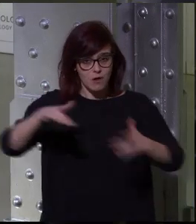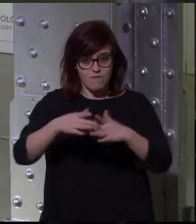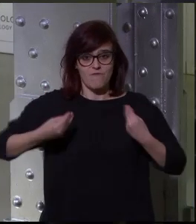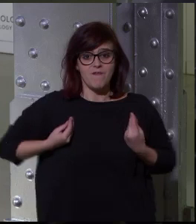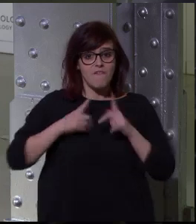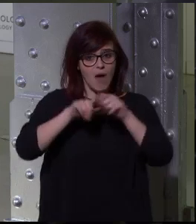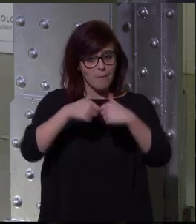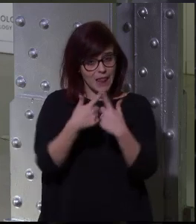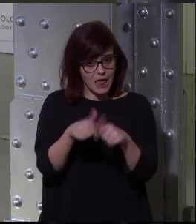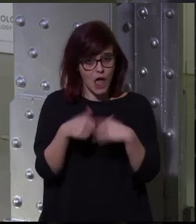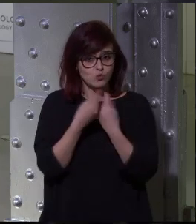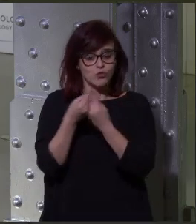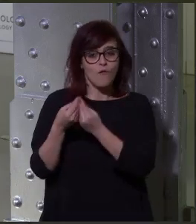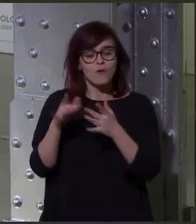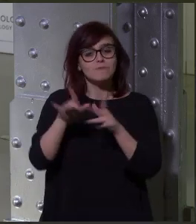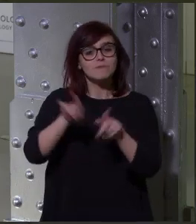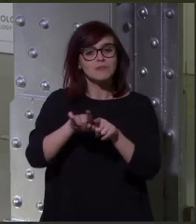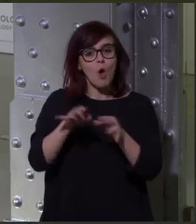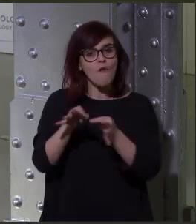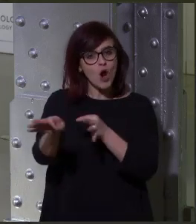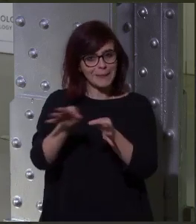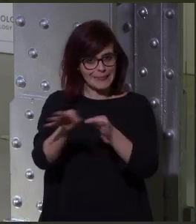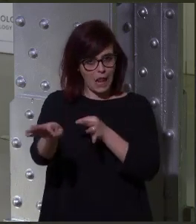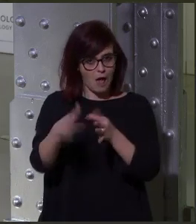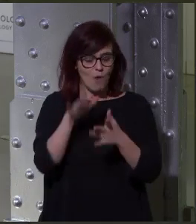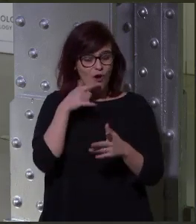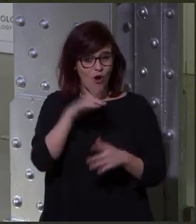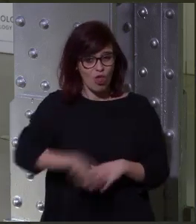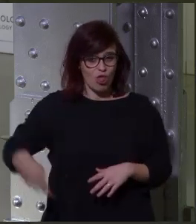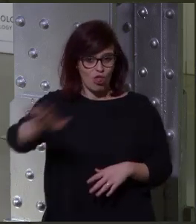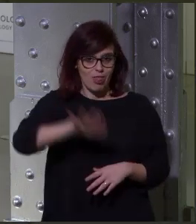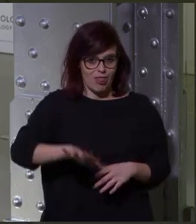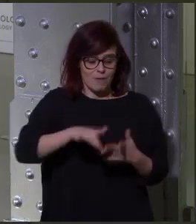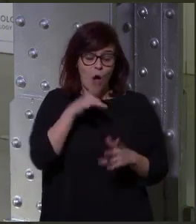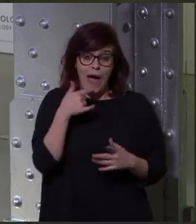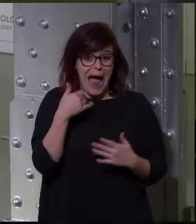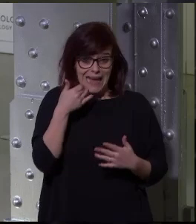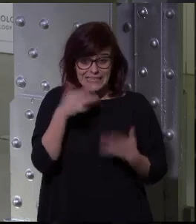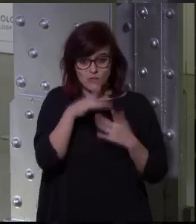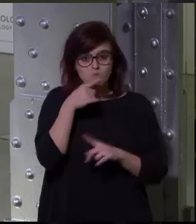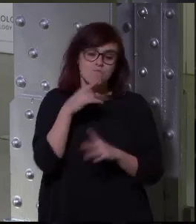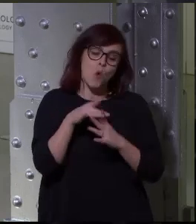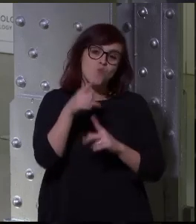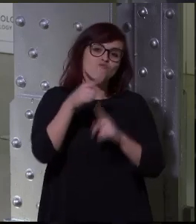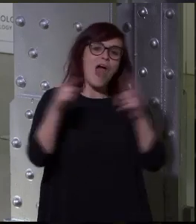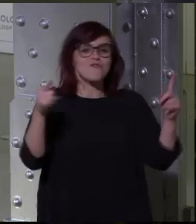su familia, en Formentera, en Baleares, porque él apenas la mitad del año vive allí,